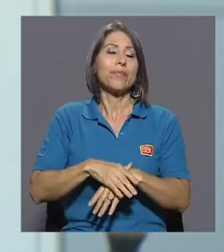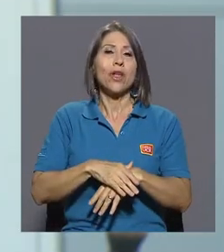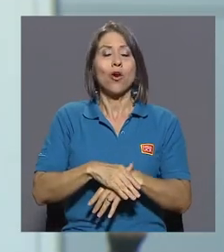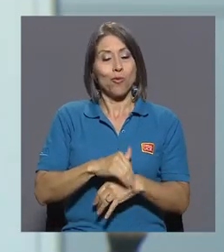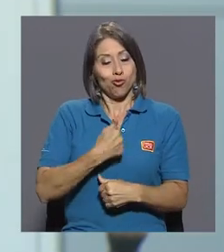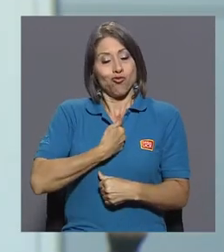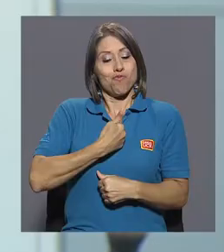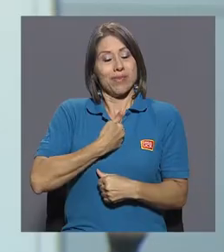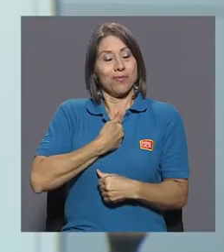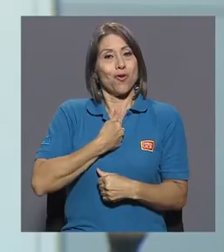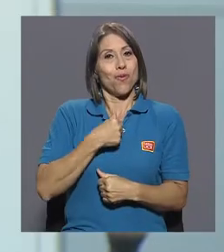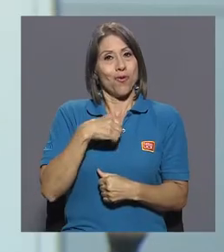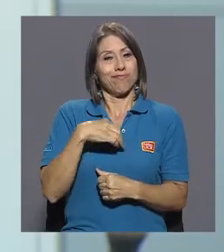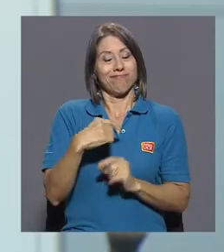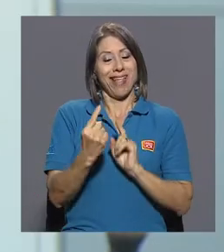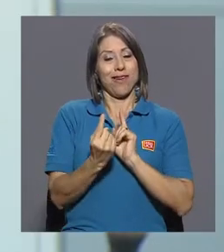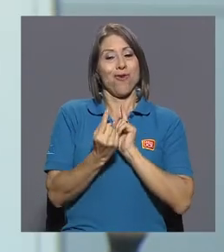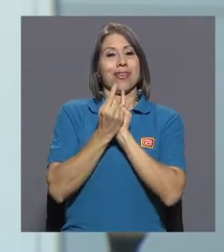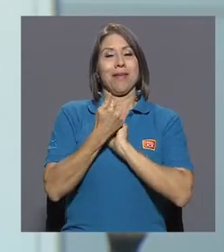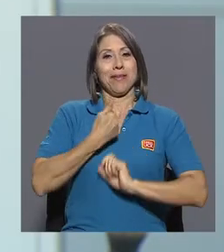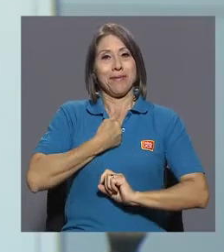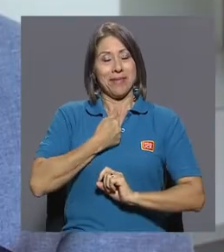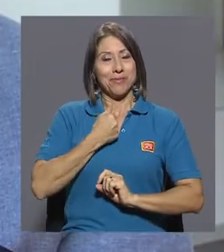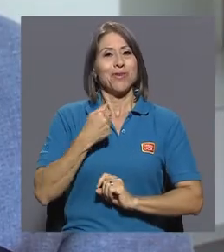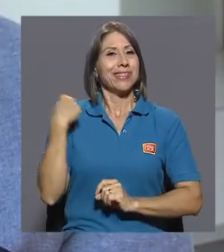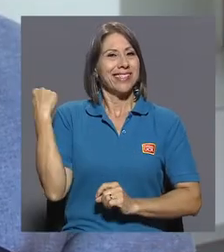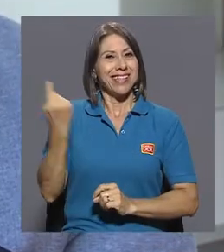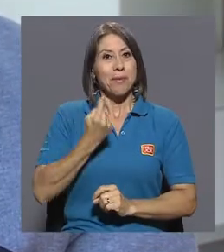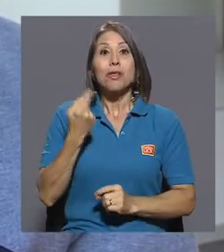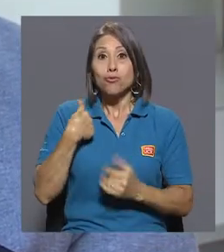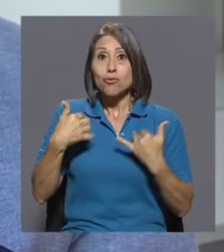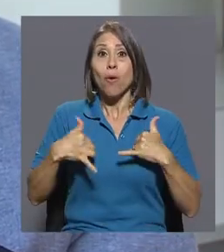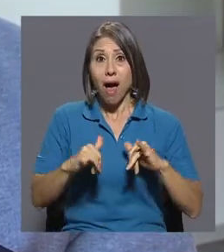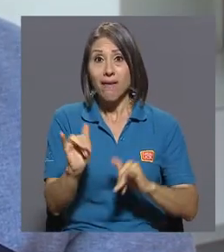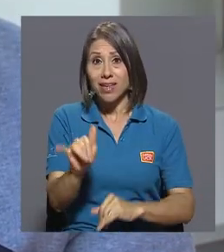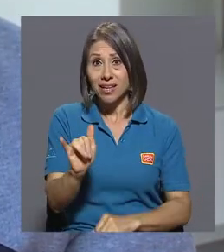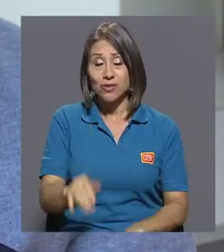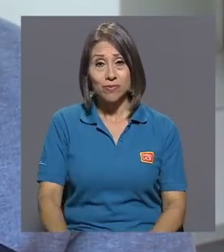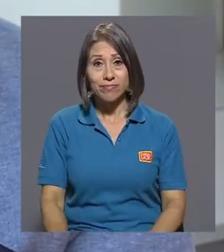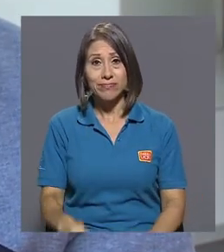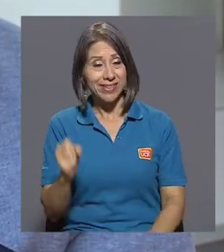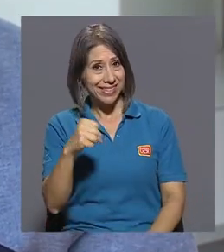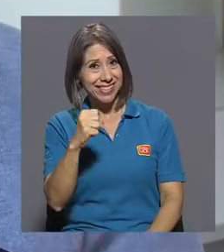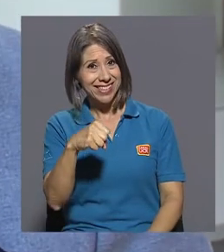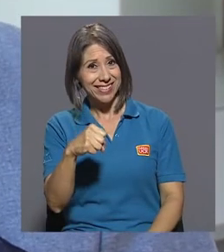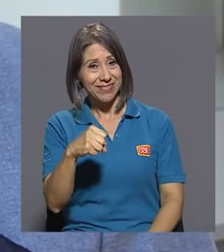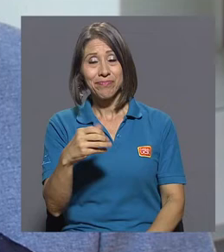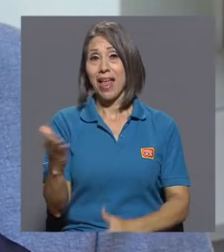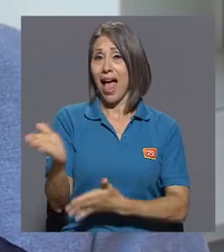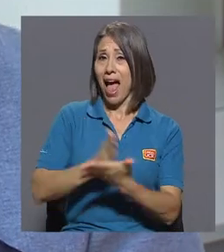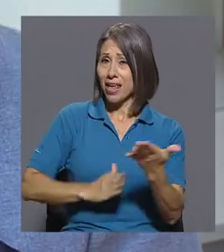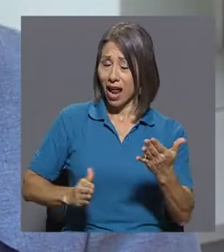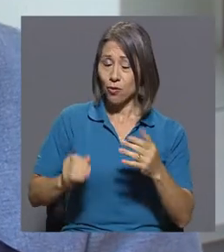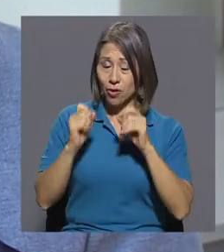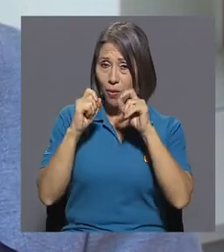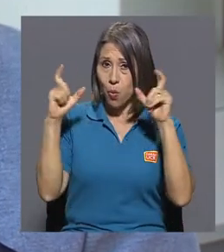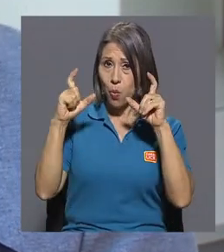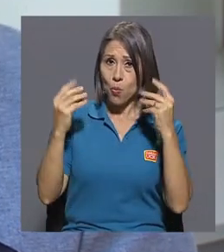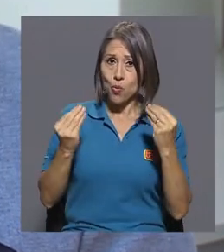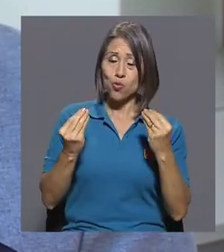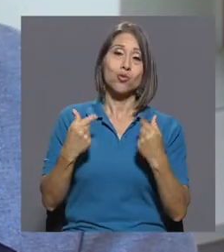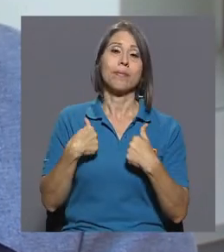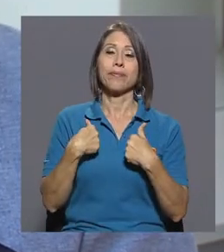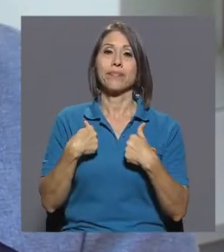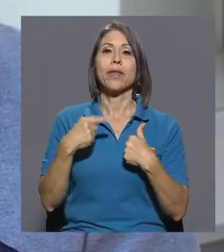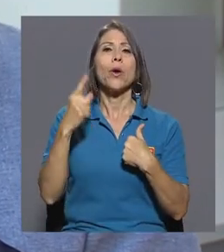¿verdad? Creo que eso ha sido siempre estoy en eso todavía. ¿Sí? Sí. Hay algo que a mí me impresionó muchísimo y es una historia